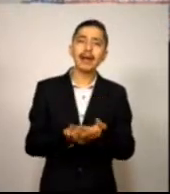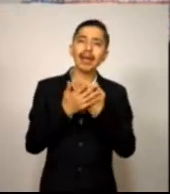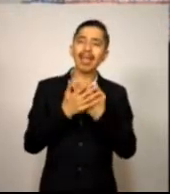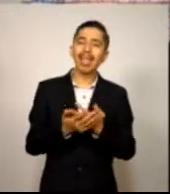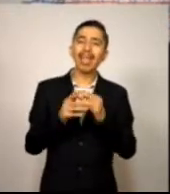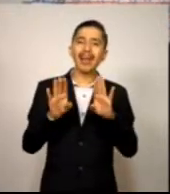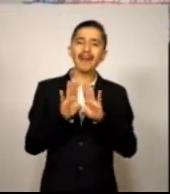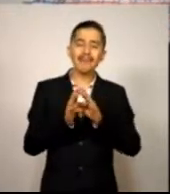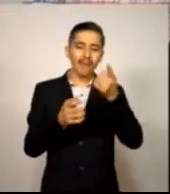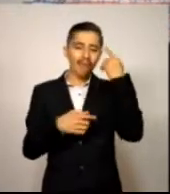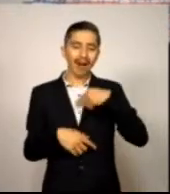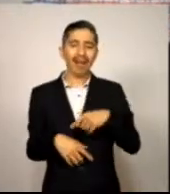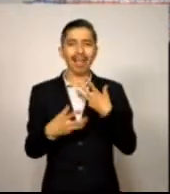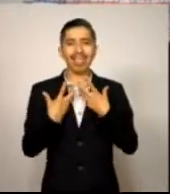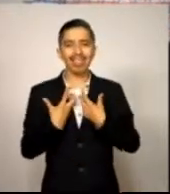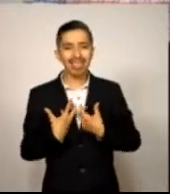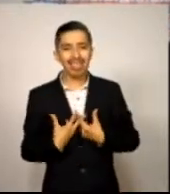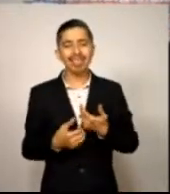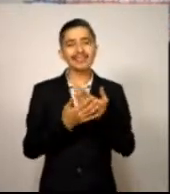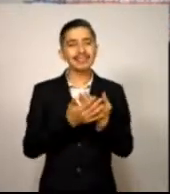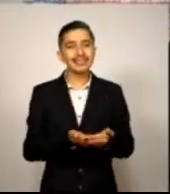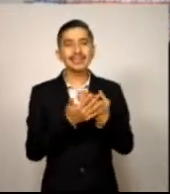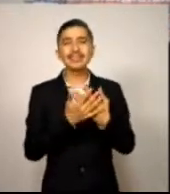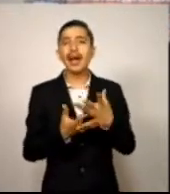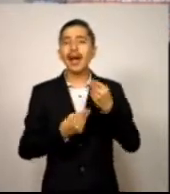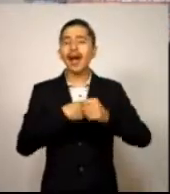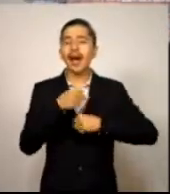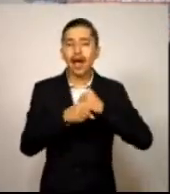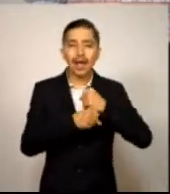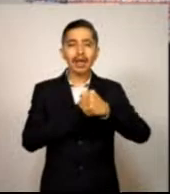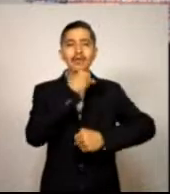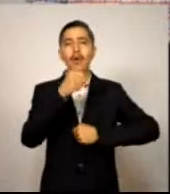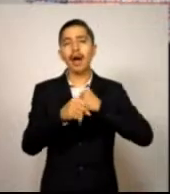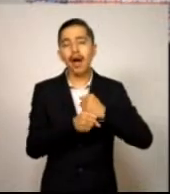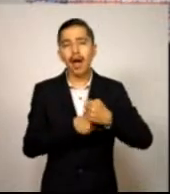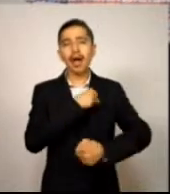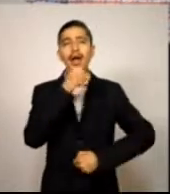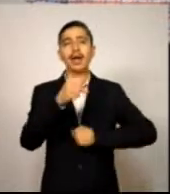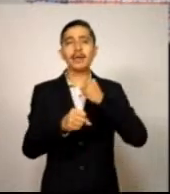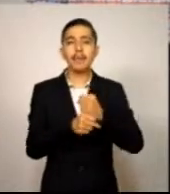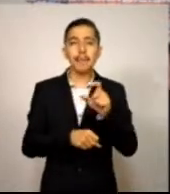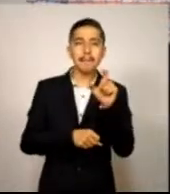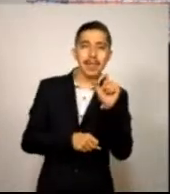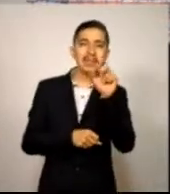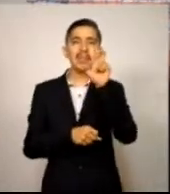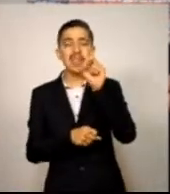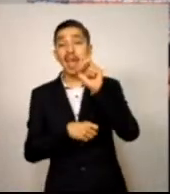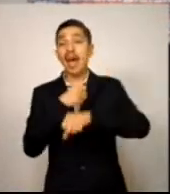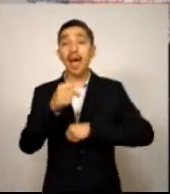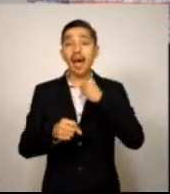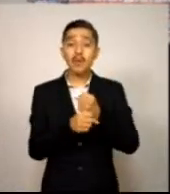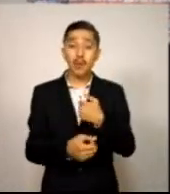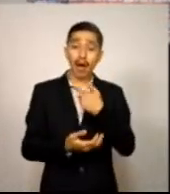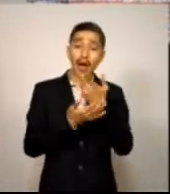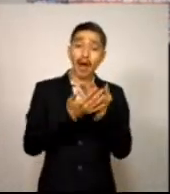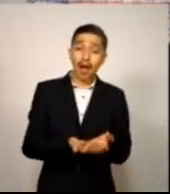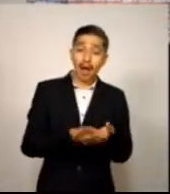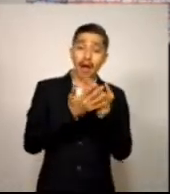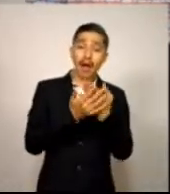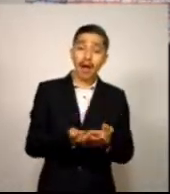espera muy dolorosa la espera de quienes en años en décadas diez veinte treinta años